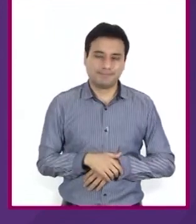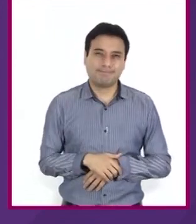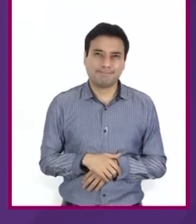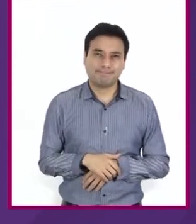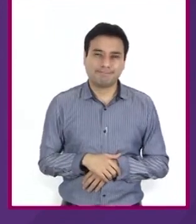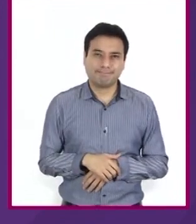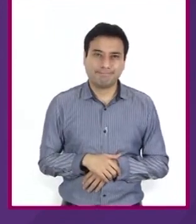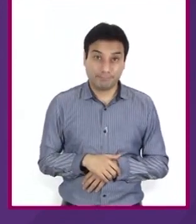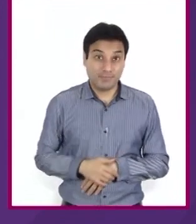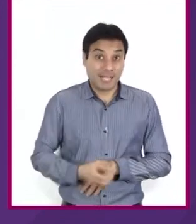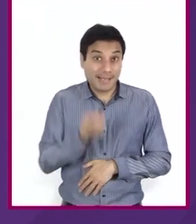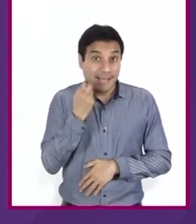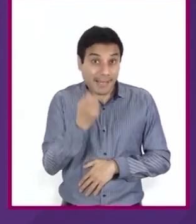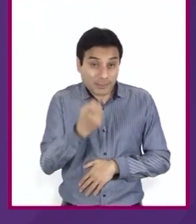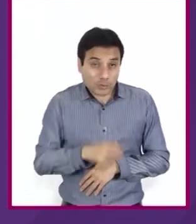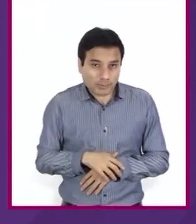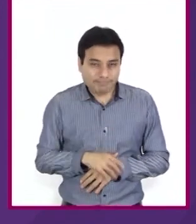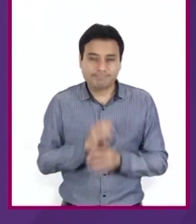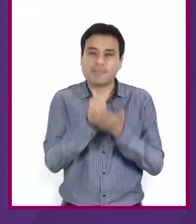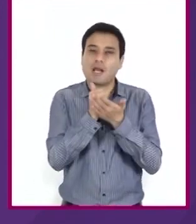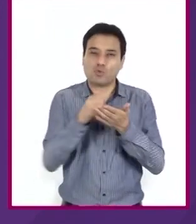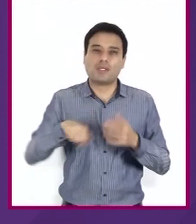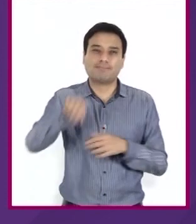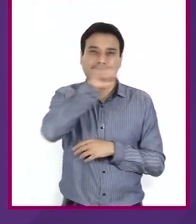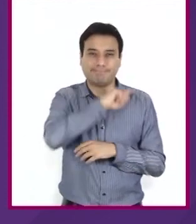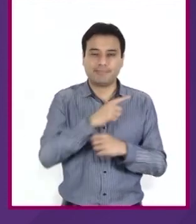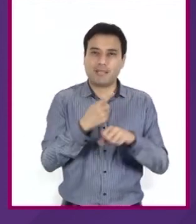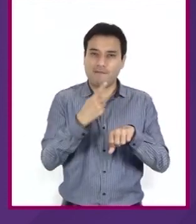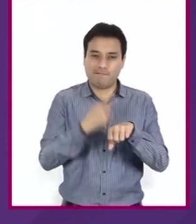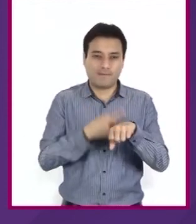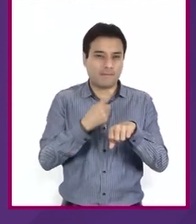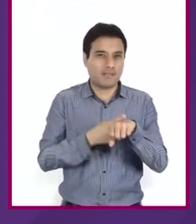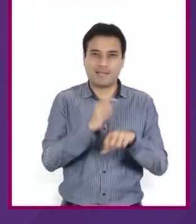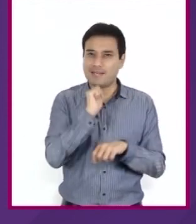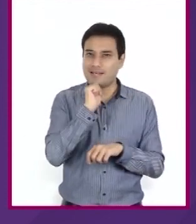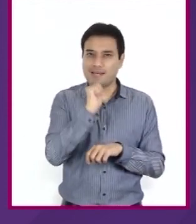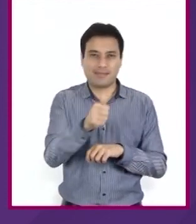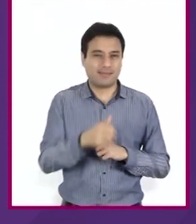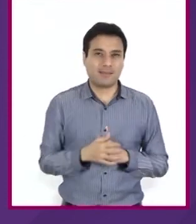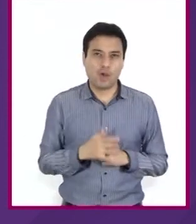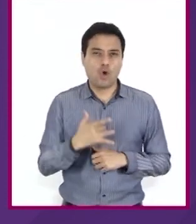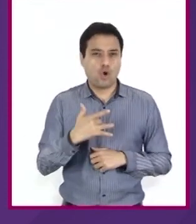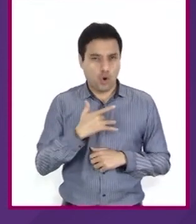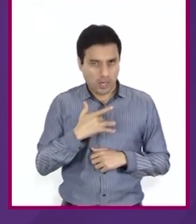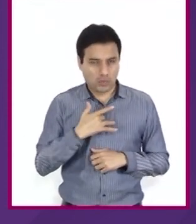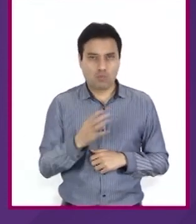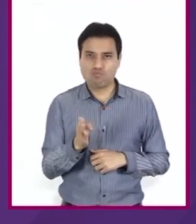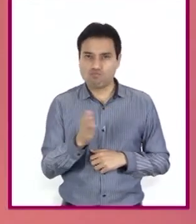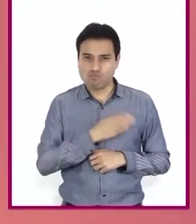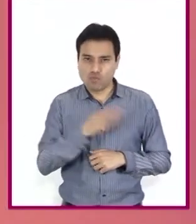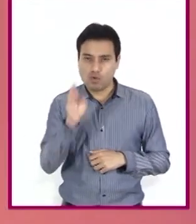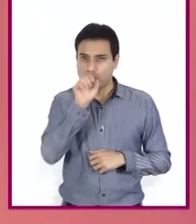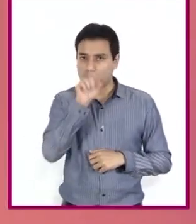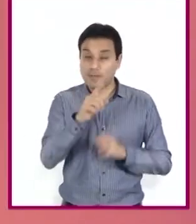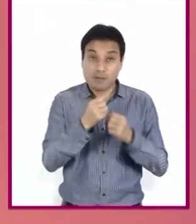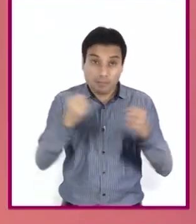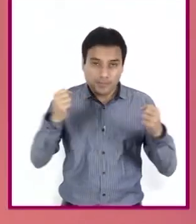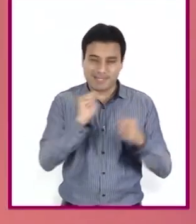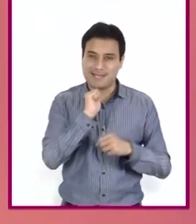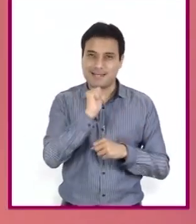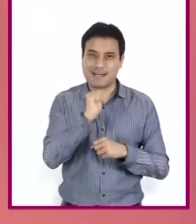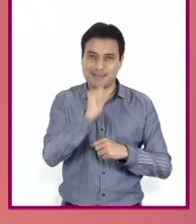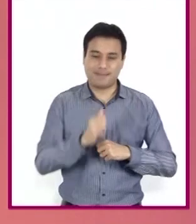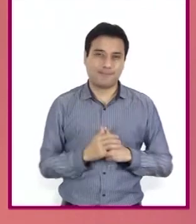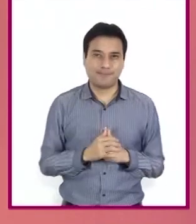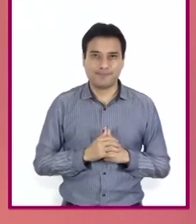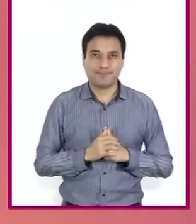con lo que contribuiremos a prevenir ciertas enfermedades cardiovasculares y la obesidad. La